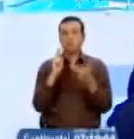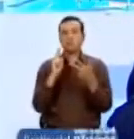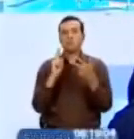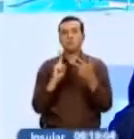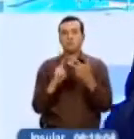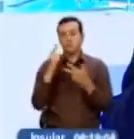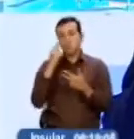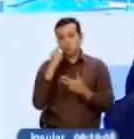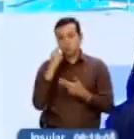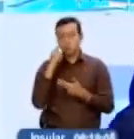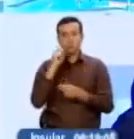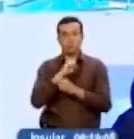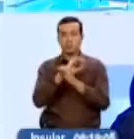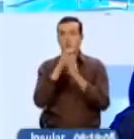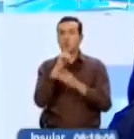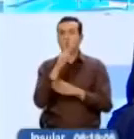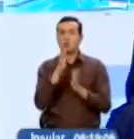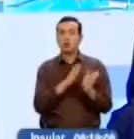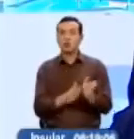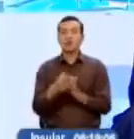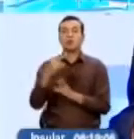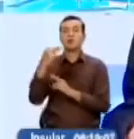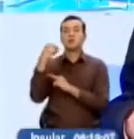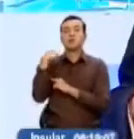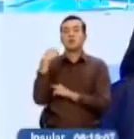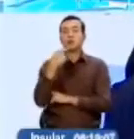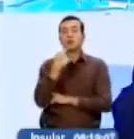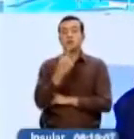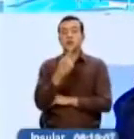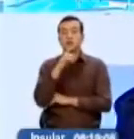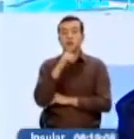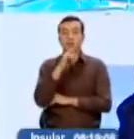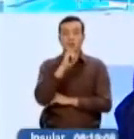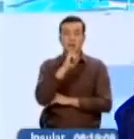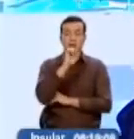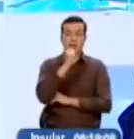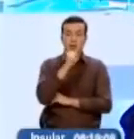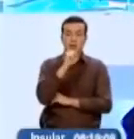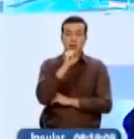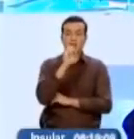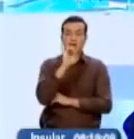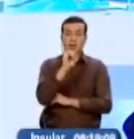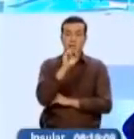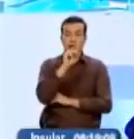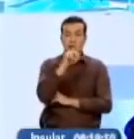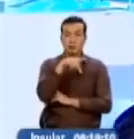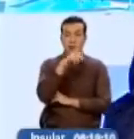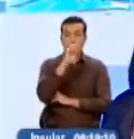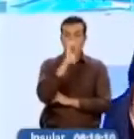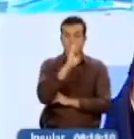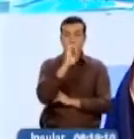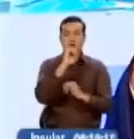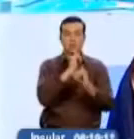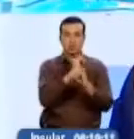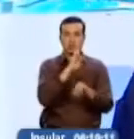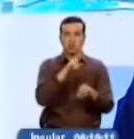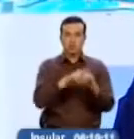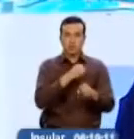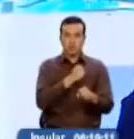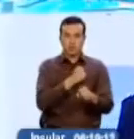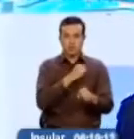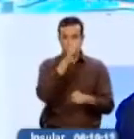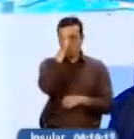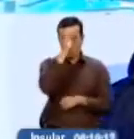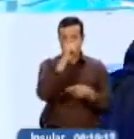determina con claridad cuáles son las competencias tanto del iepc del instituto nacional de patrimonio cultural en términos de